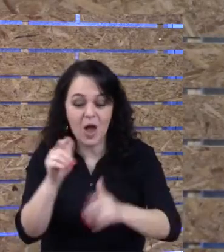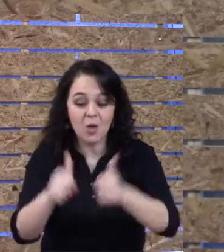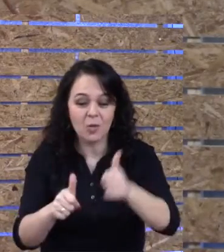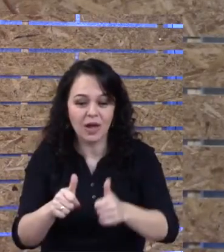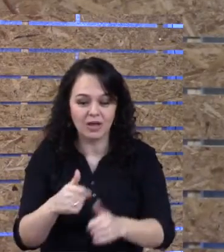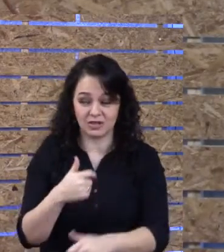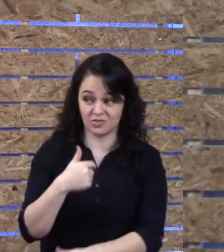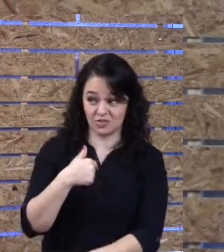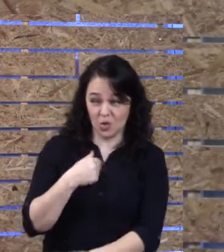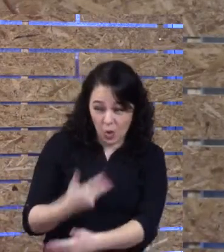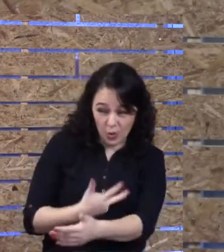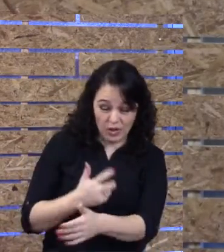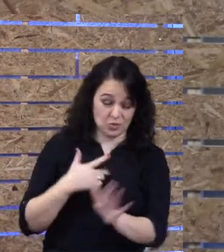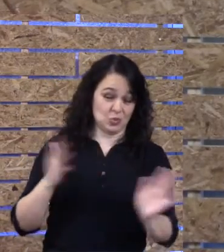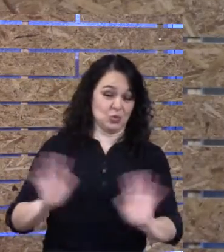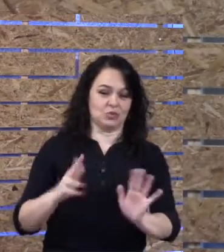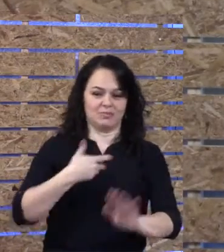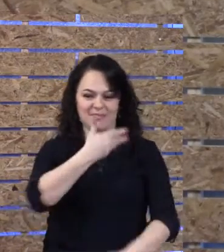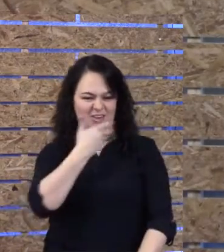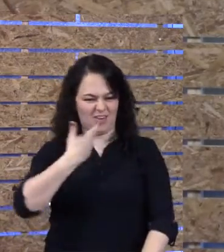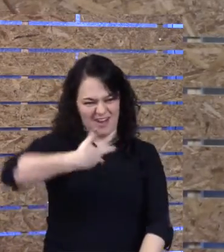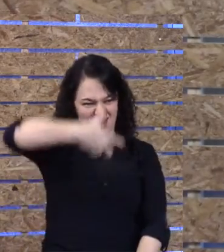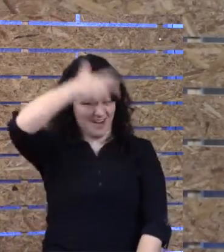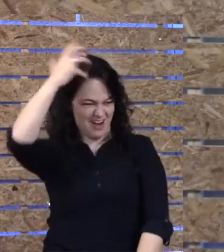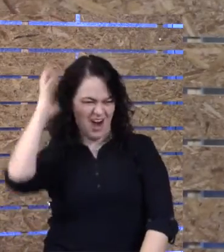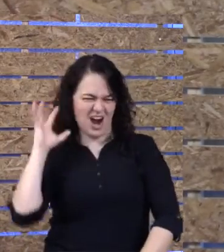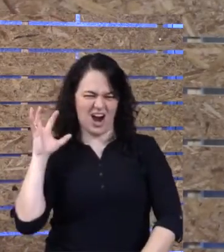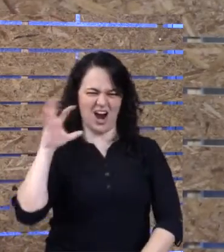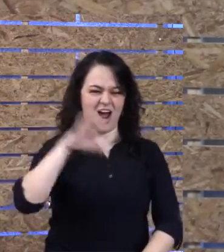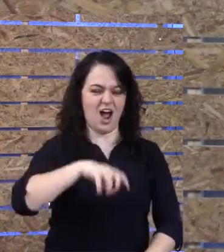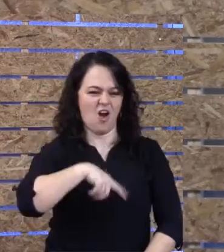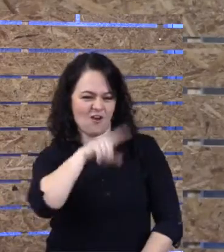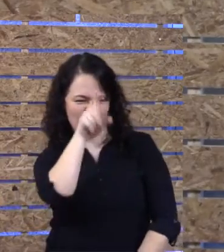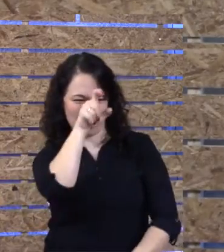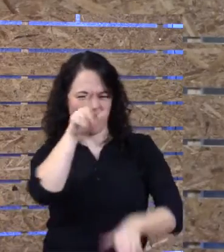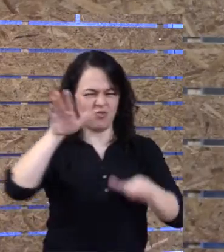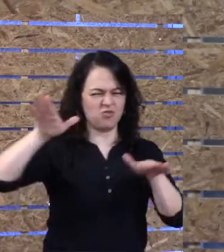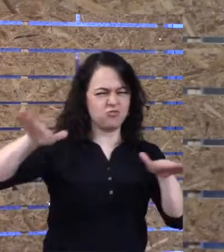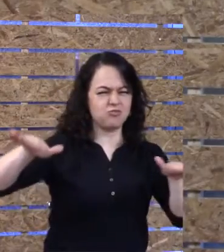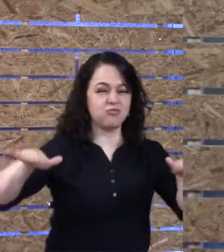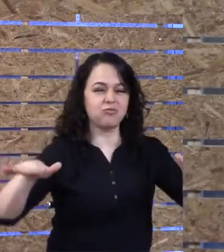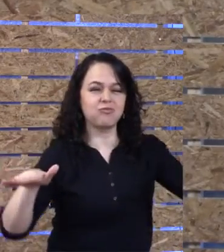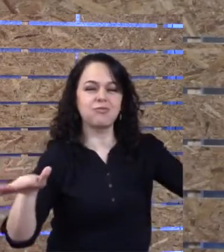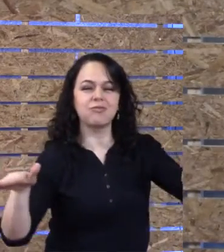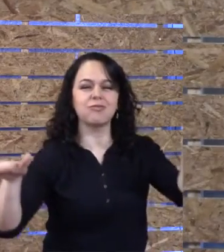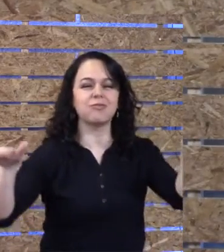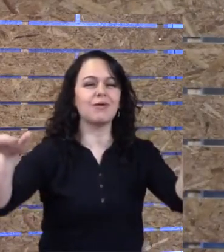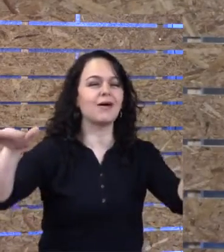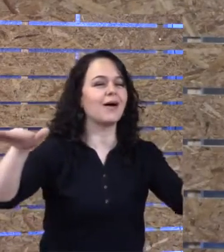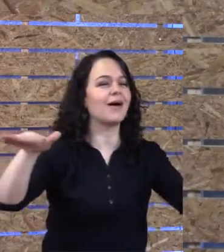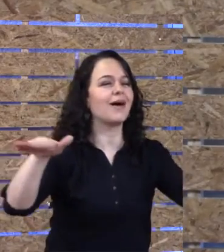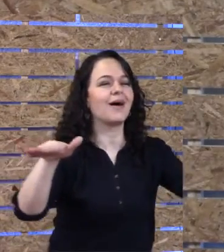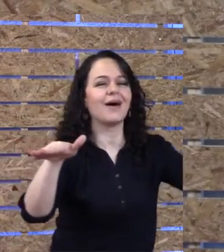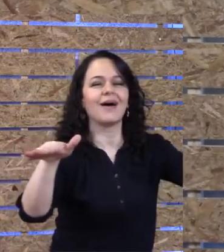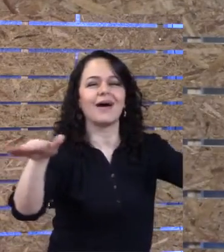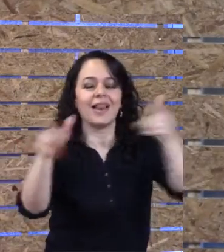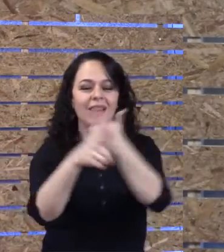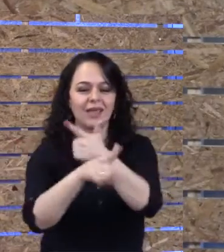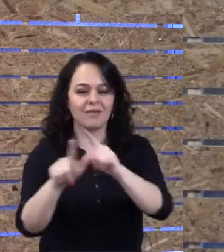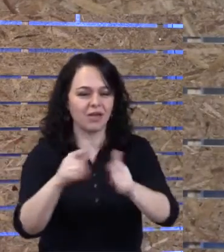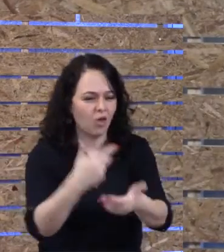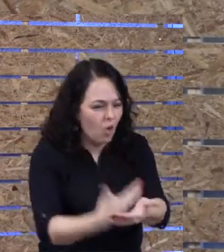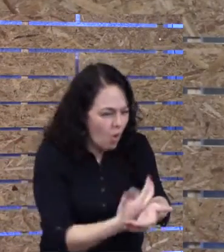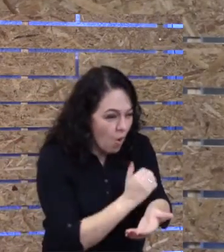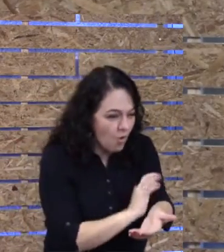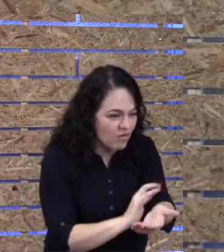león o como el águila que vuela libremente. La oveja es un